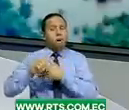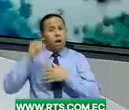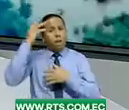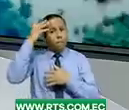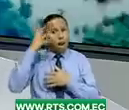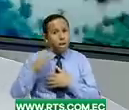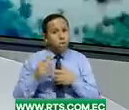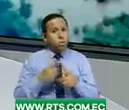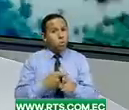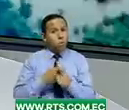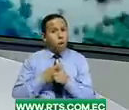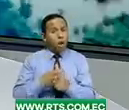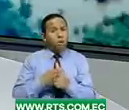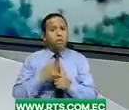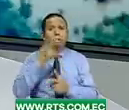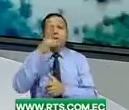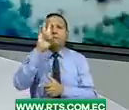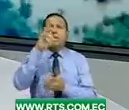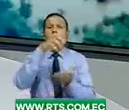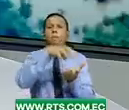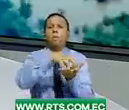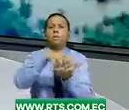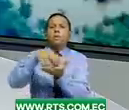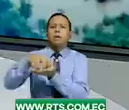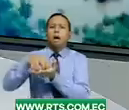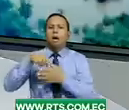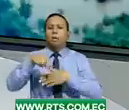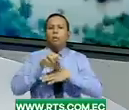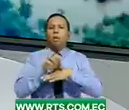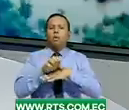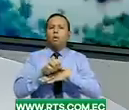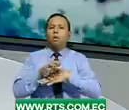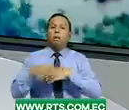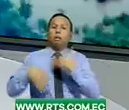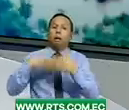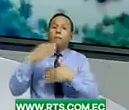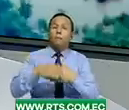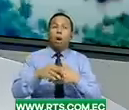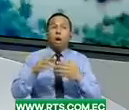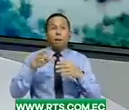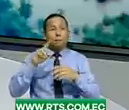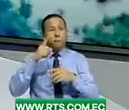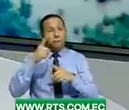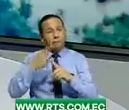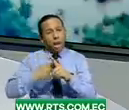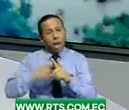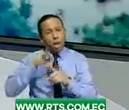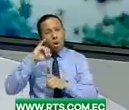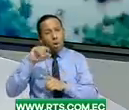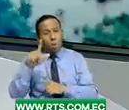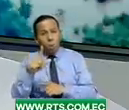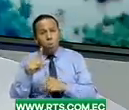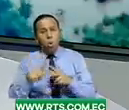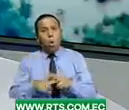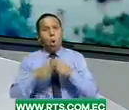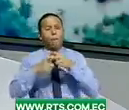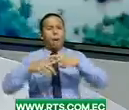del país ante la posible llegada del fenómeno de El Niño a partir del segundo semestre de este